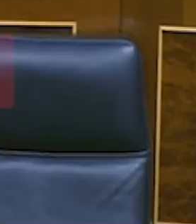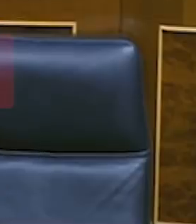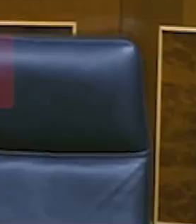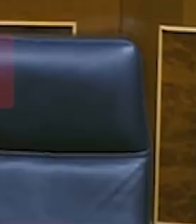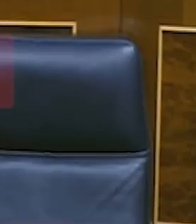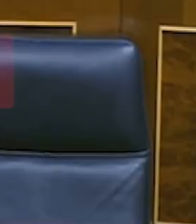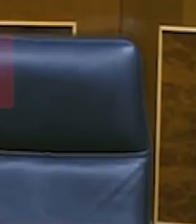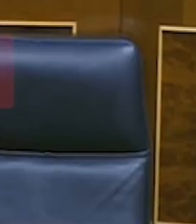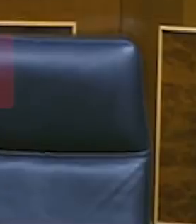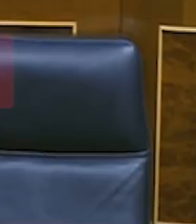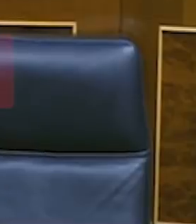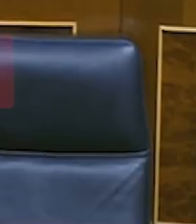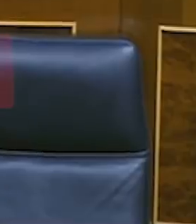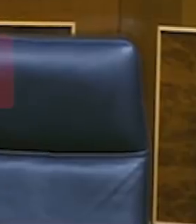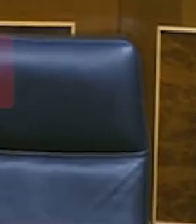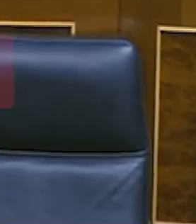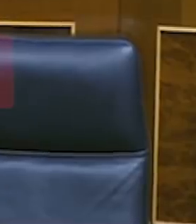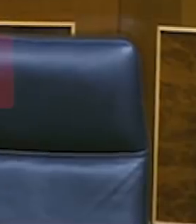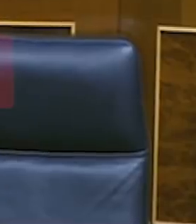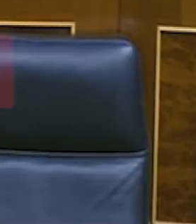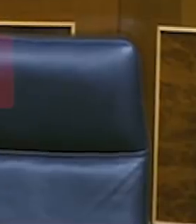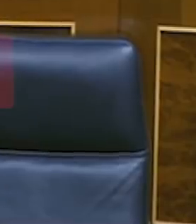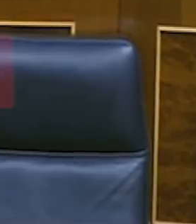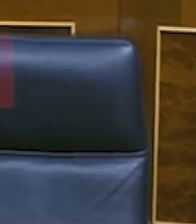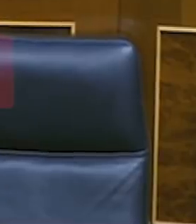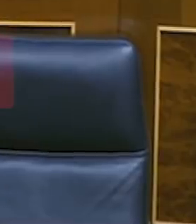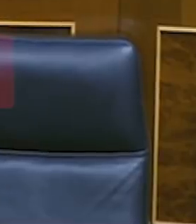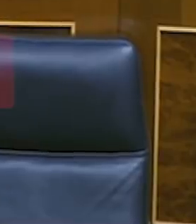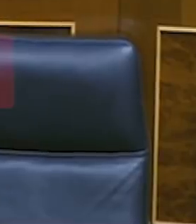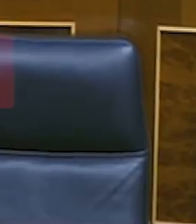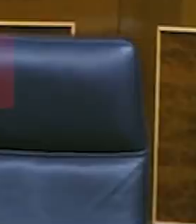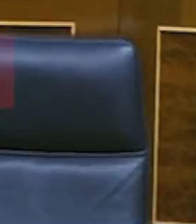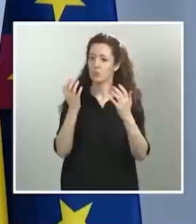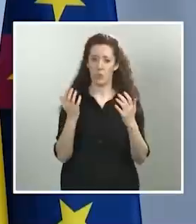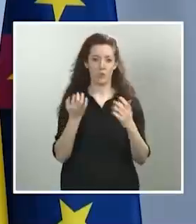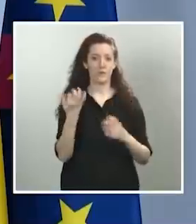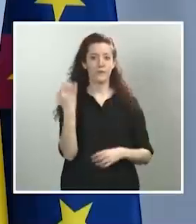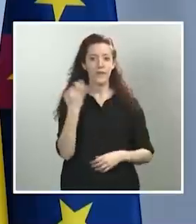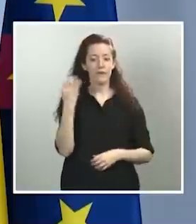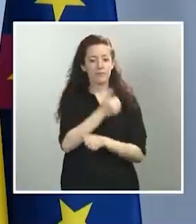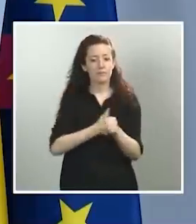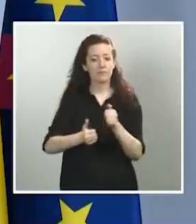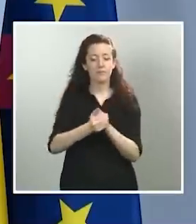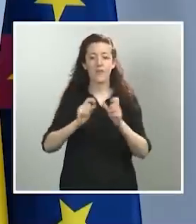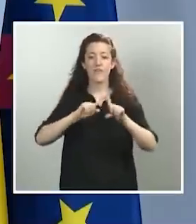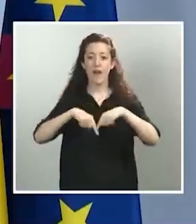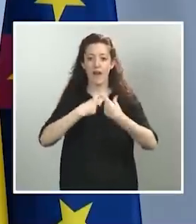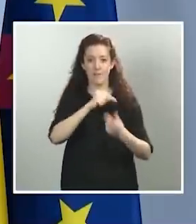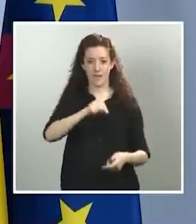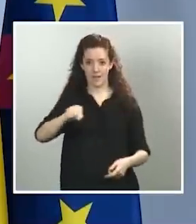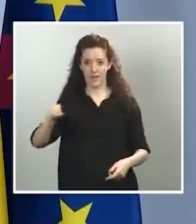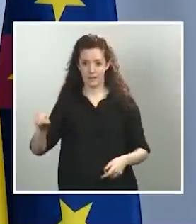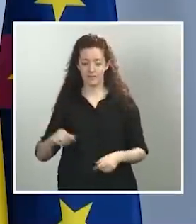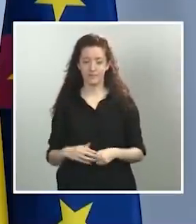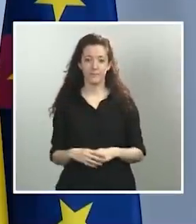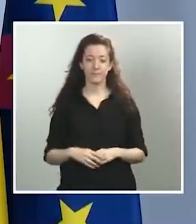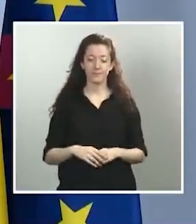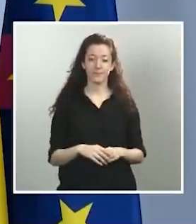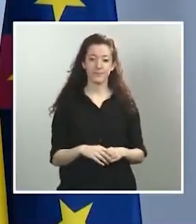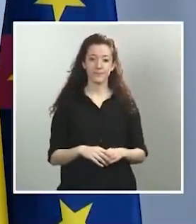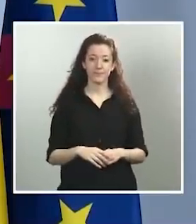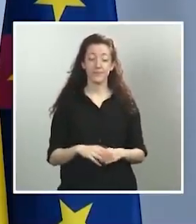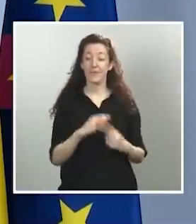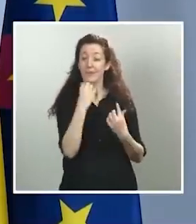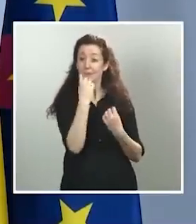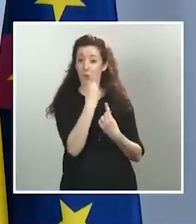lío que no saben cómo coño van a salir con los niños. Y entonces, además de eso, cuando